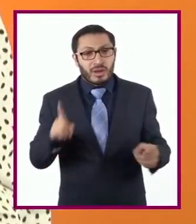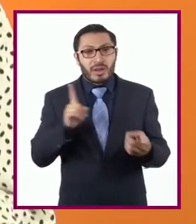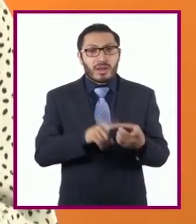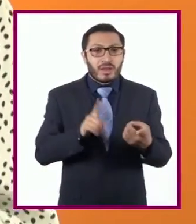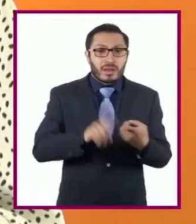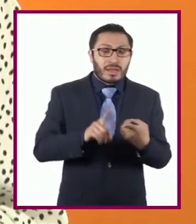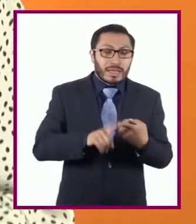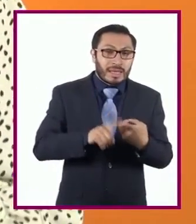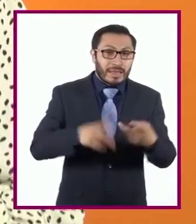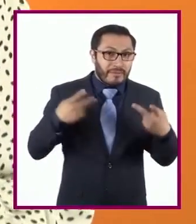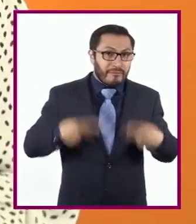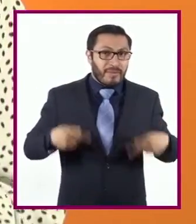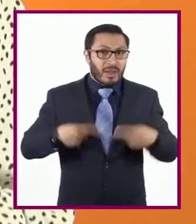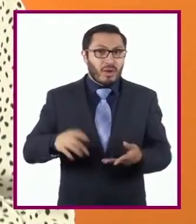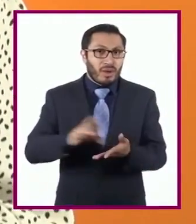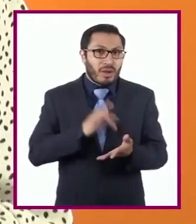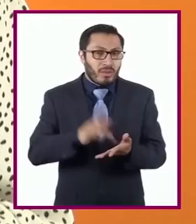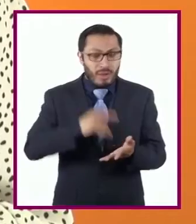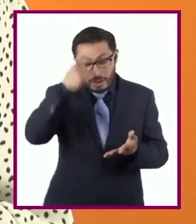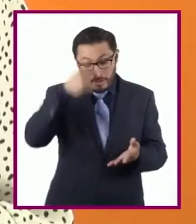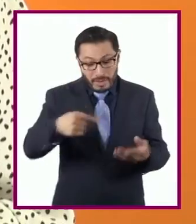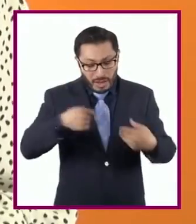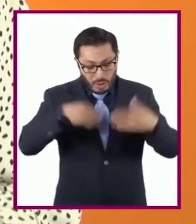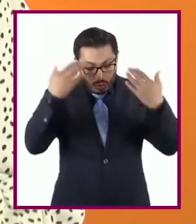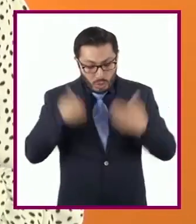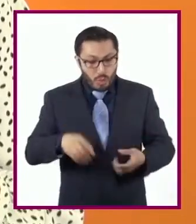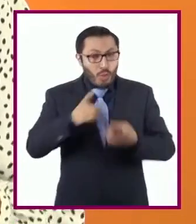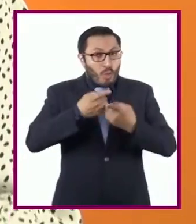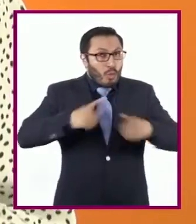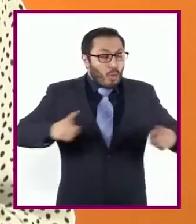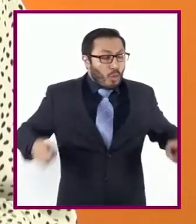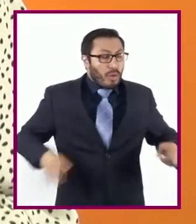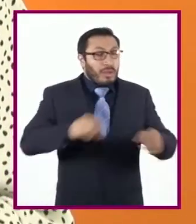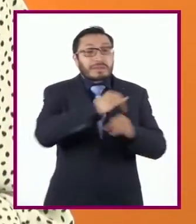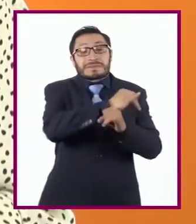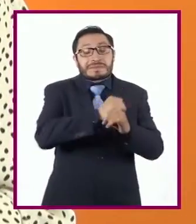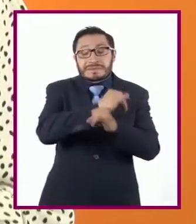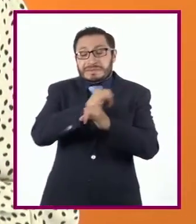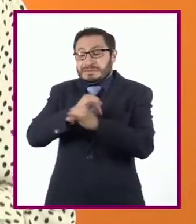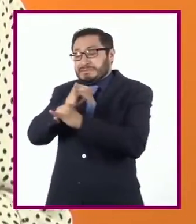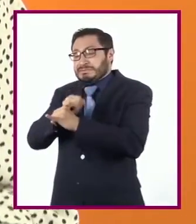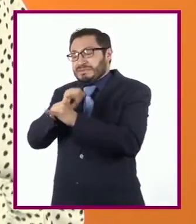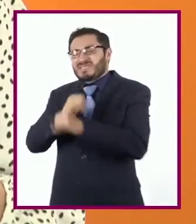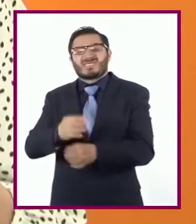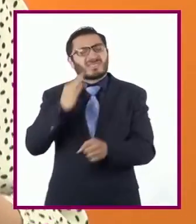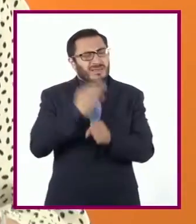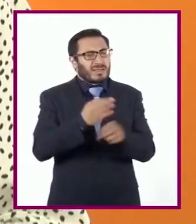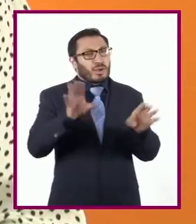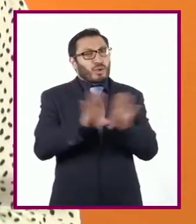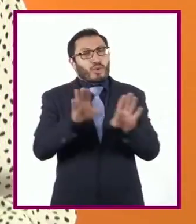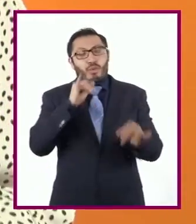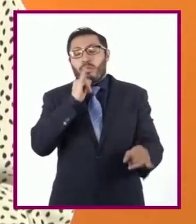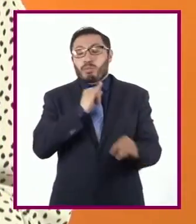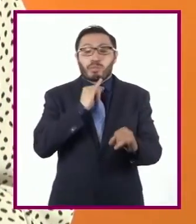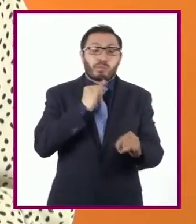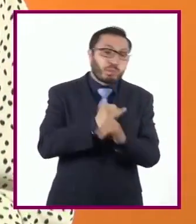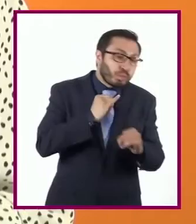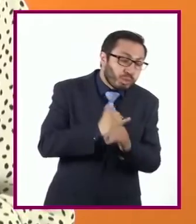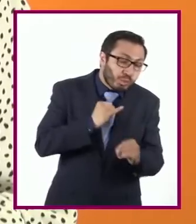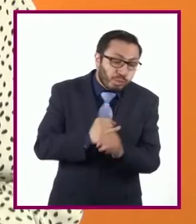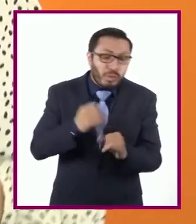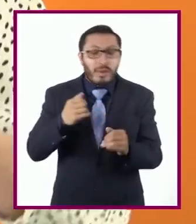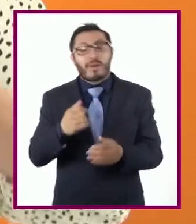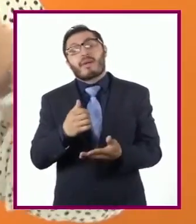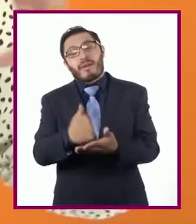están apoyando para que yo pueda desarrollarlo. Y la investigación, actualmente los medios como Internet nos permiten